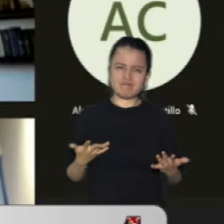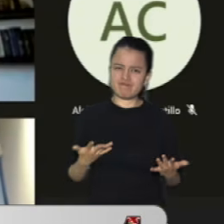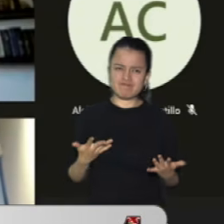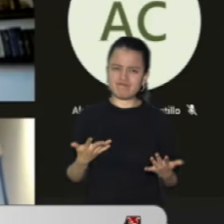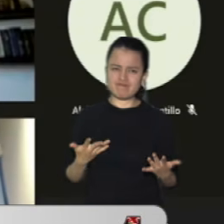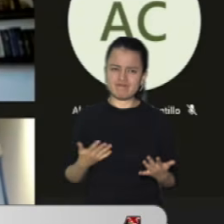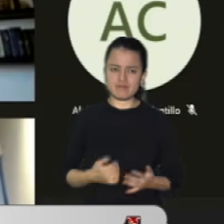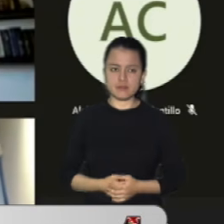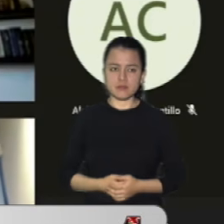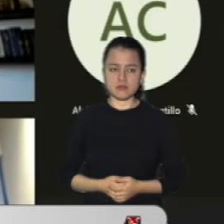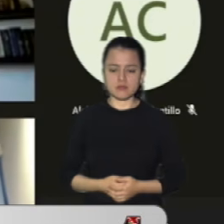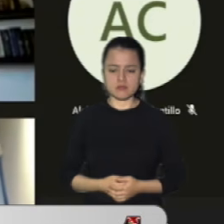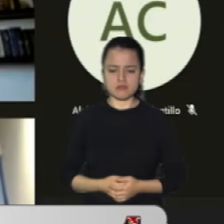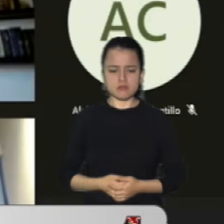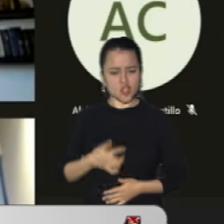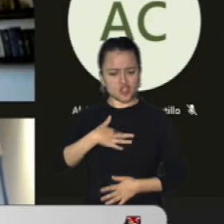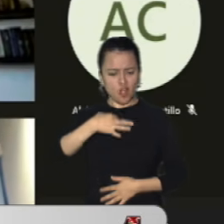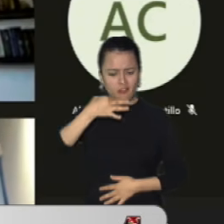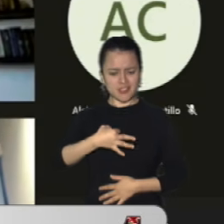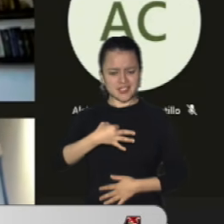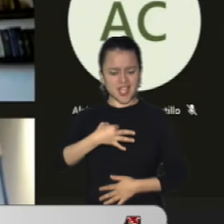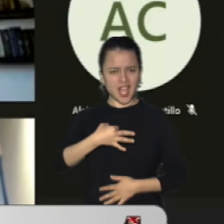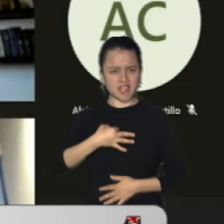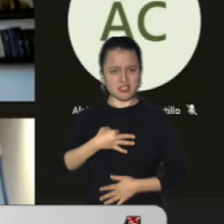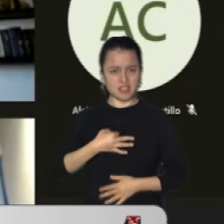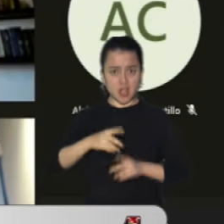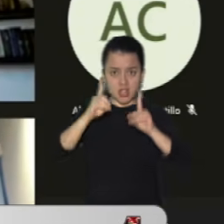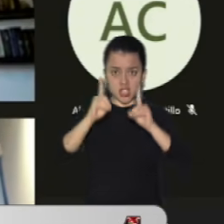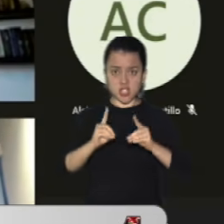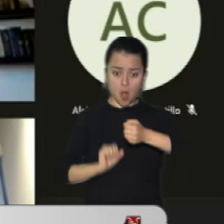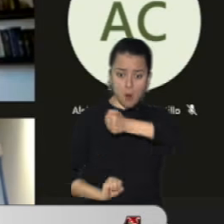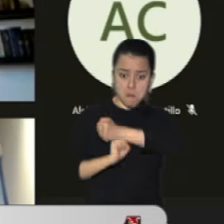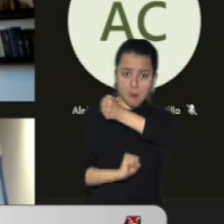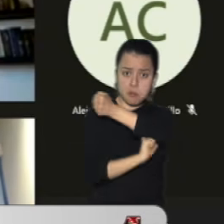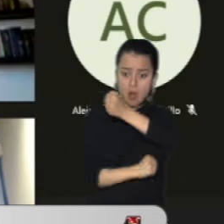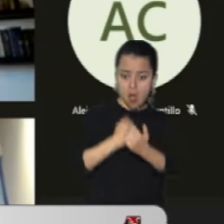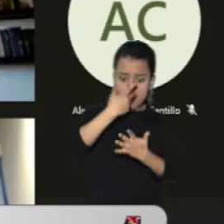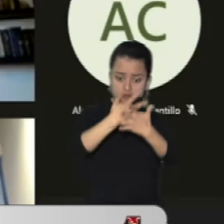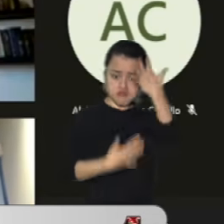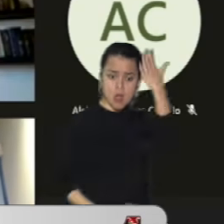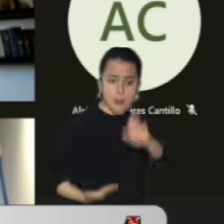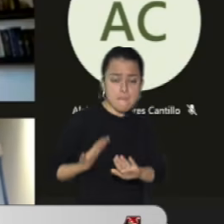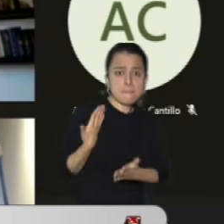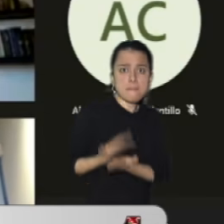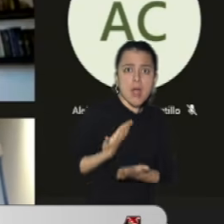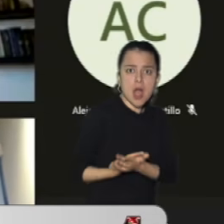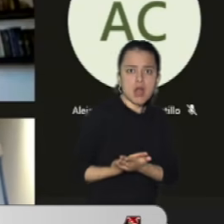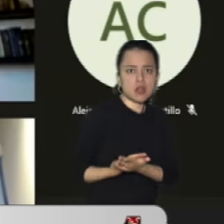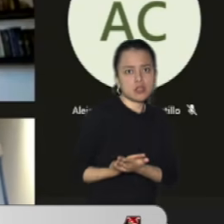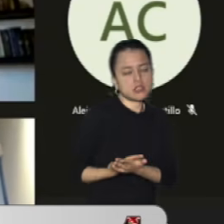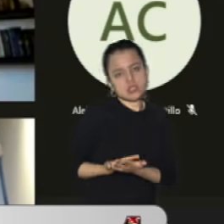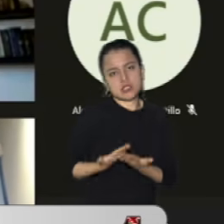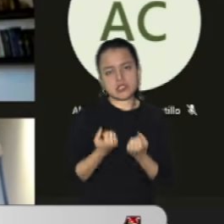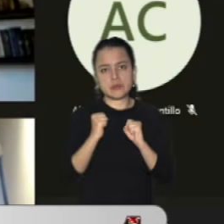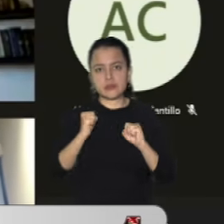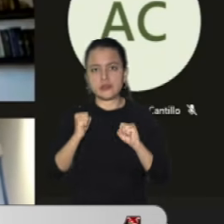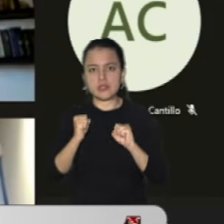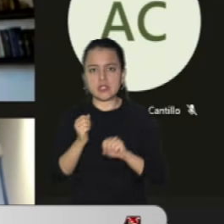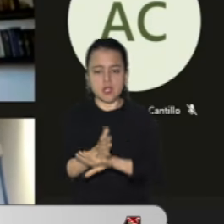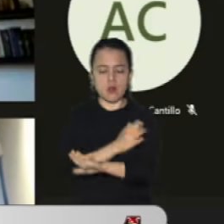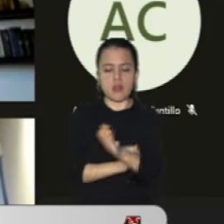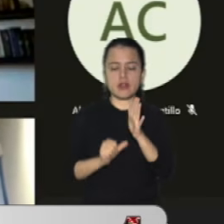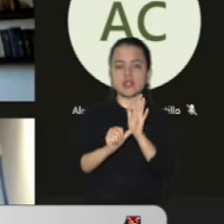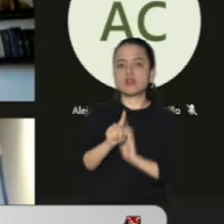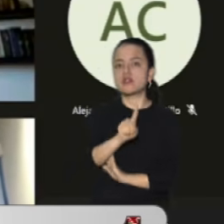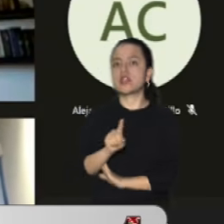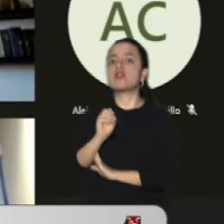emitir un fallo de mérito ampliando la prohibición de penalizar la conducta contemplada en el